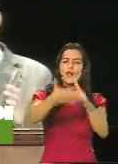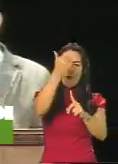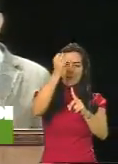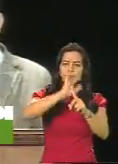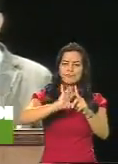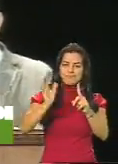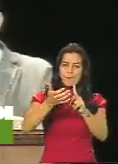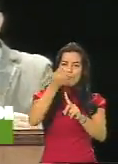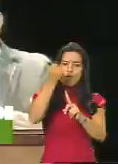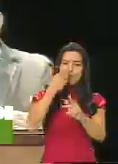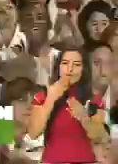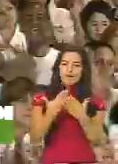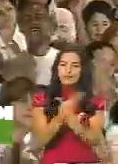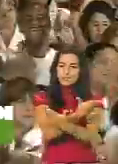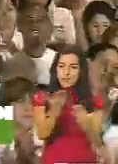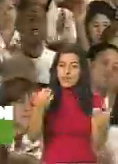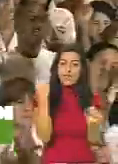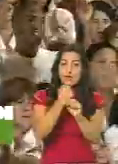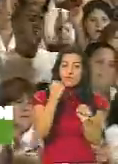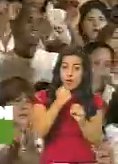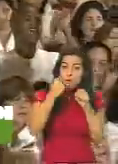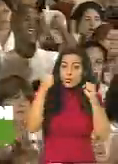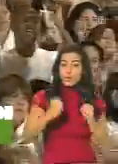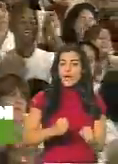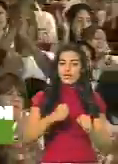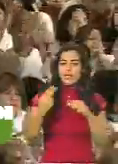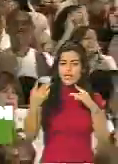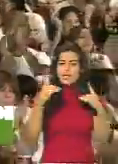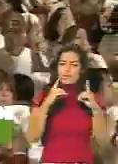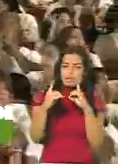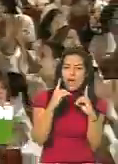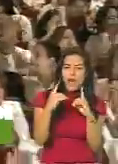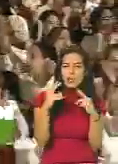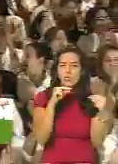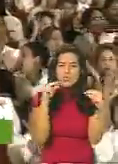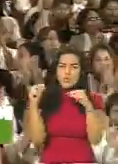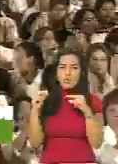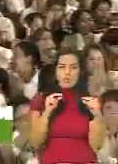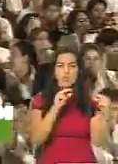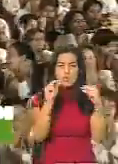lograron con trabajo, con diálogo.